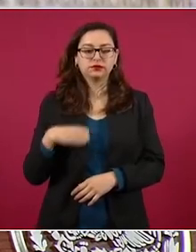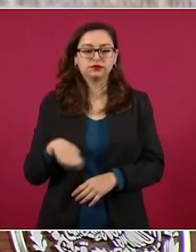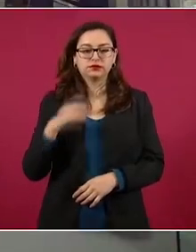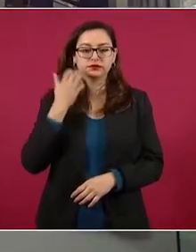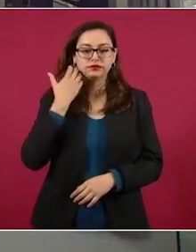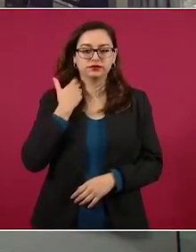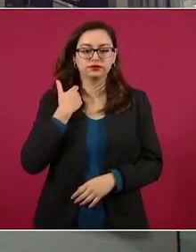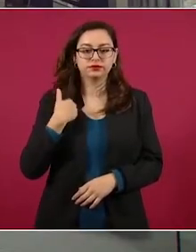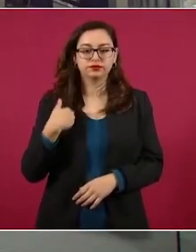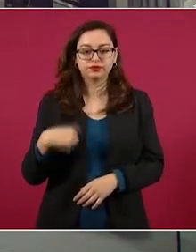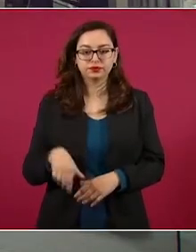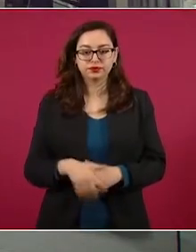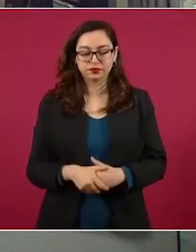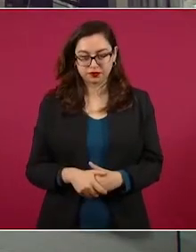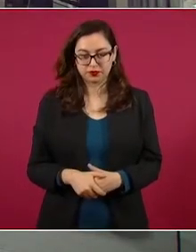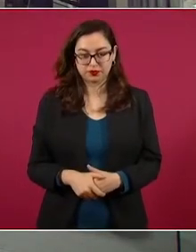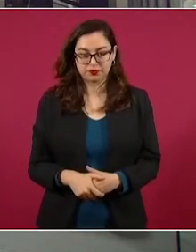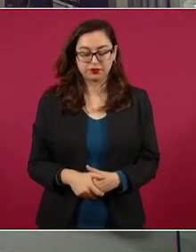Hay un plan especial